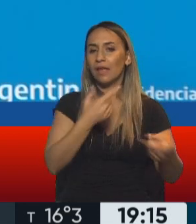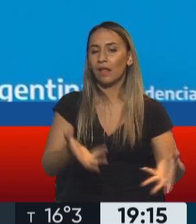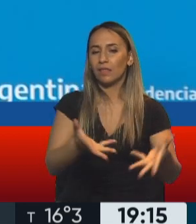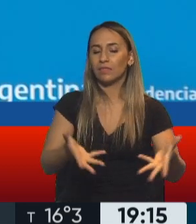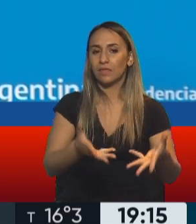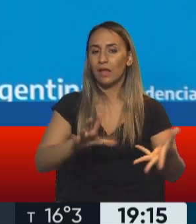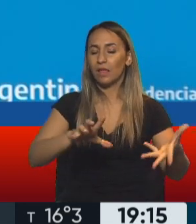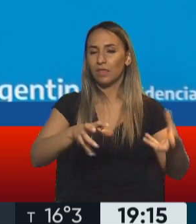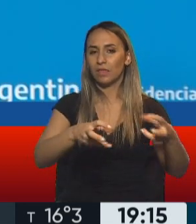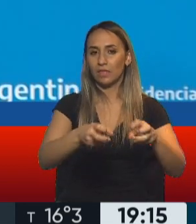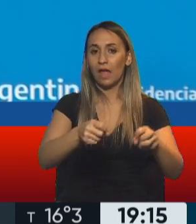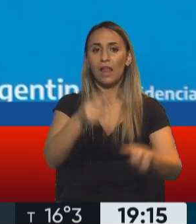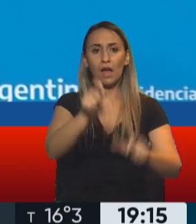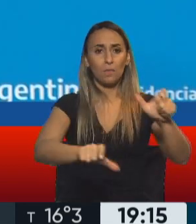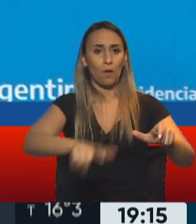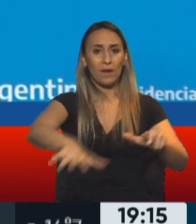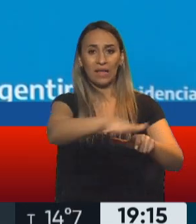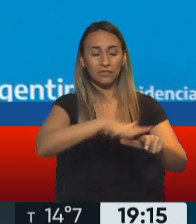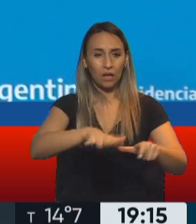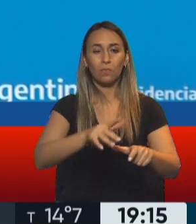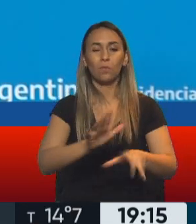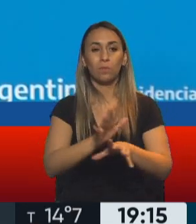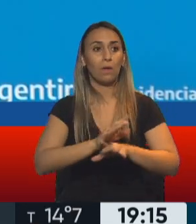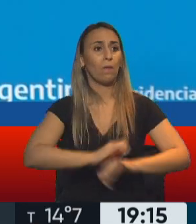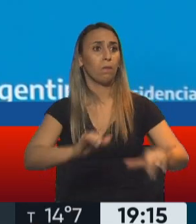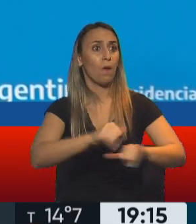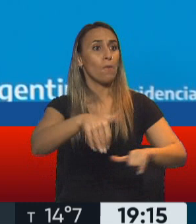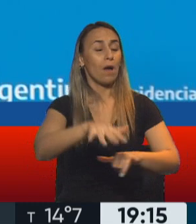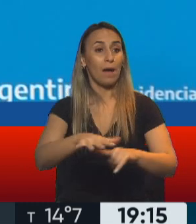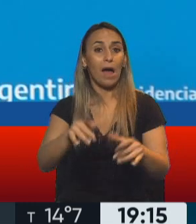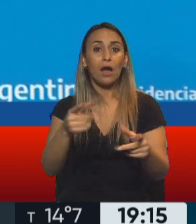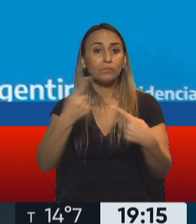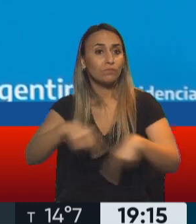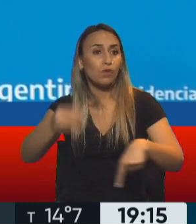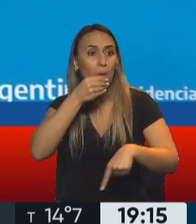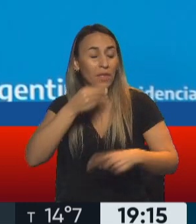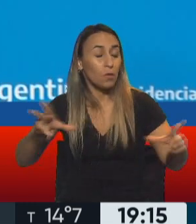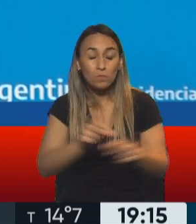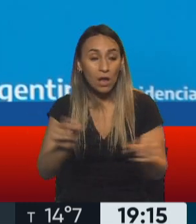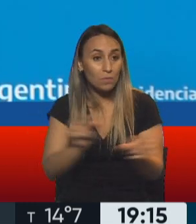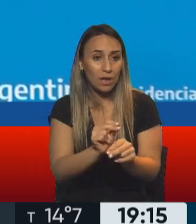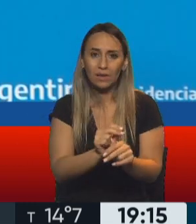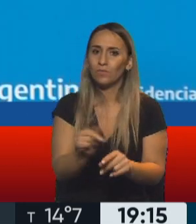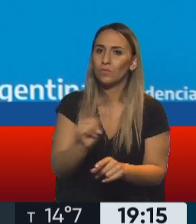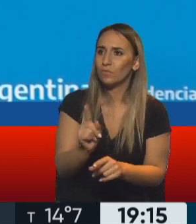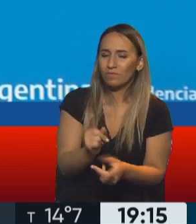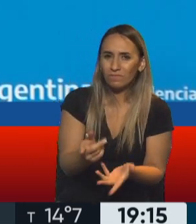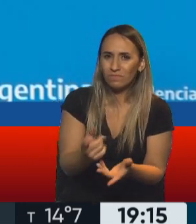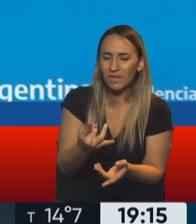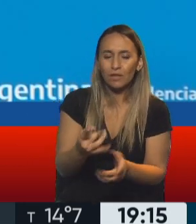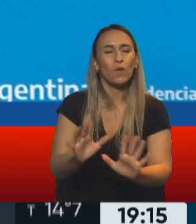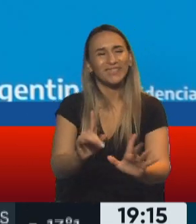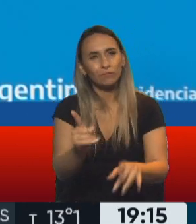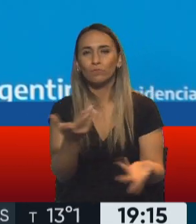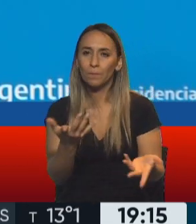a la población, como es una situación de desabastecimiento. El problema no va a existir, no es que el problema no va a existir, digo, el gobierno